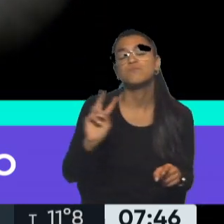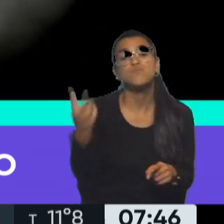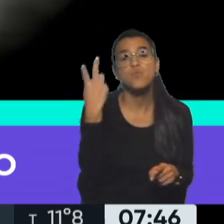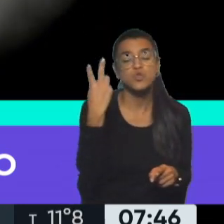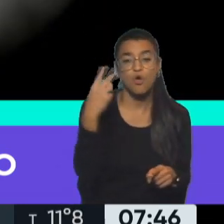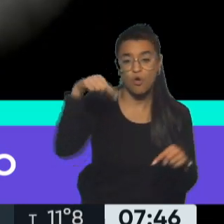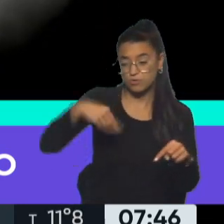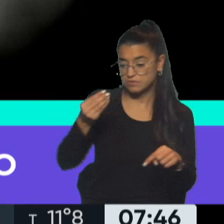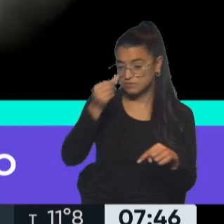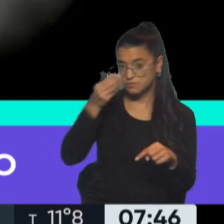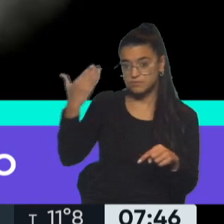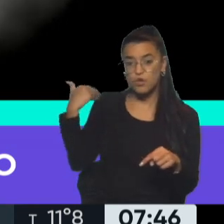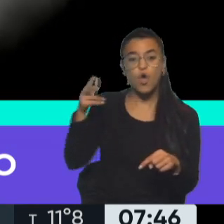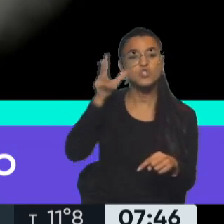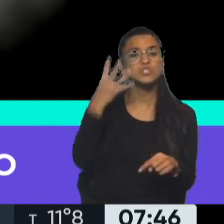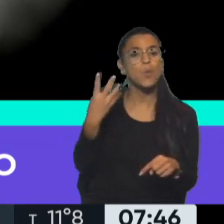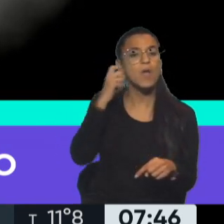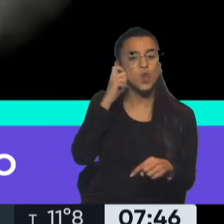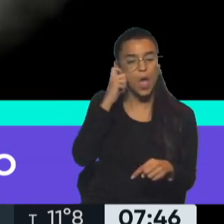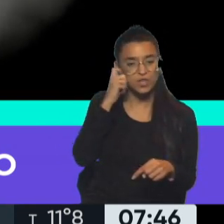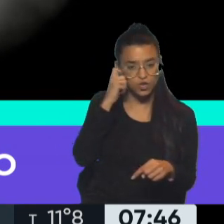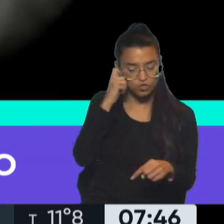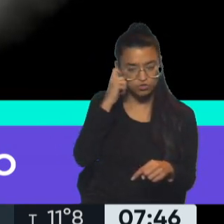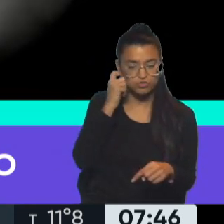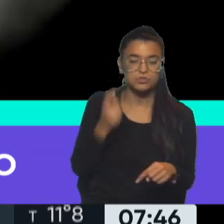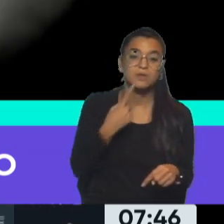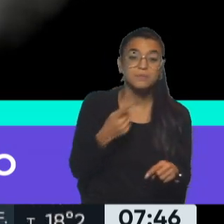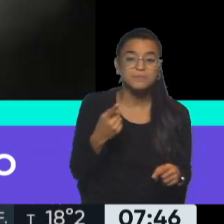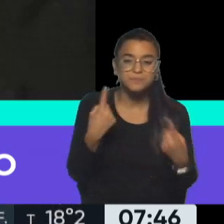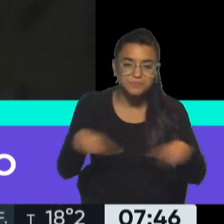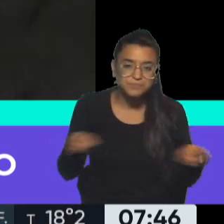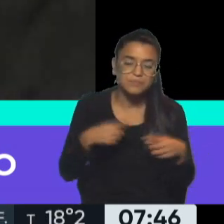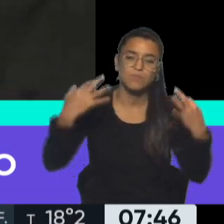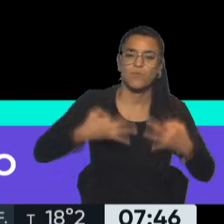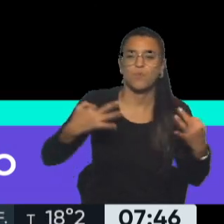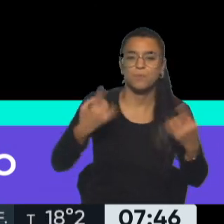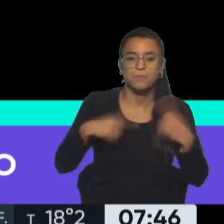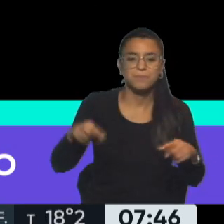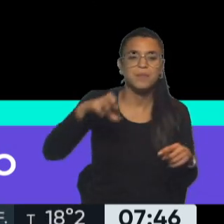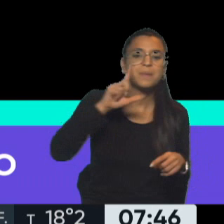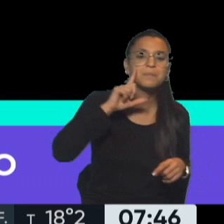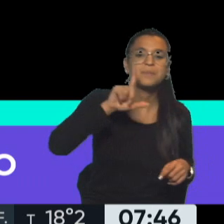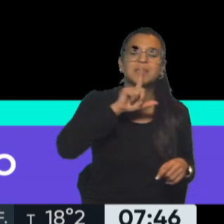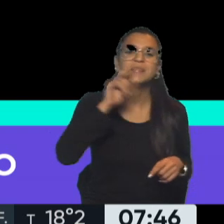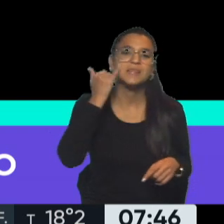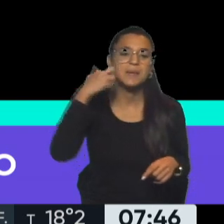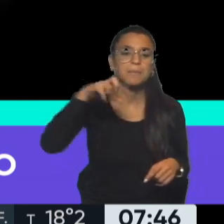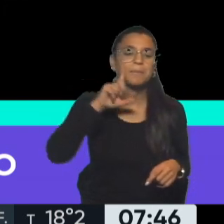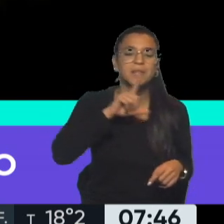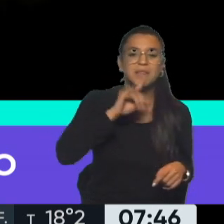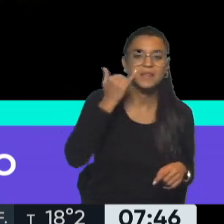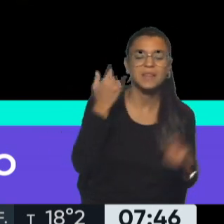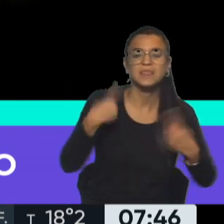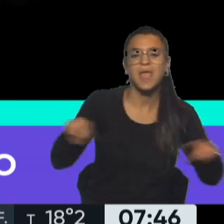falleció este fin de semana a los 84 años, mientras lo escuchamos con un gran éxito. Piti Piti, esa fue su versión de un tema que